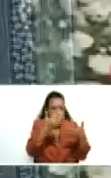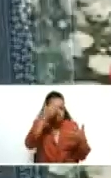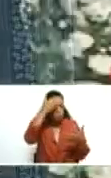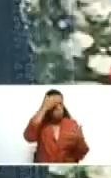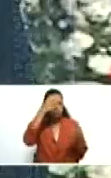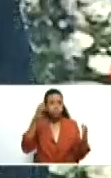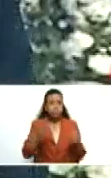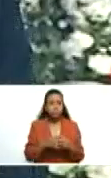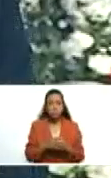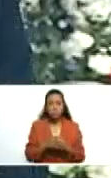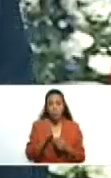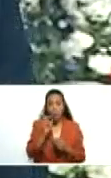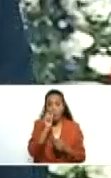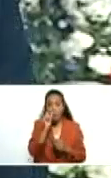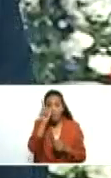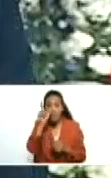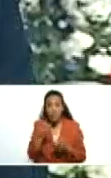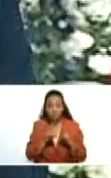un hombre de valores,